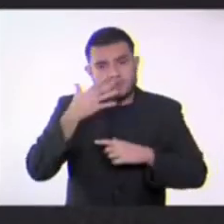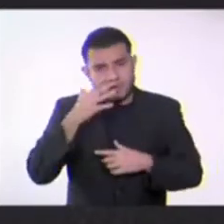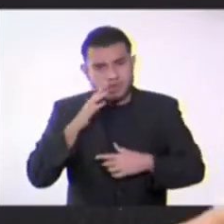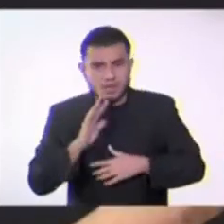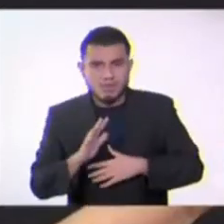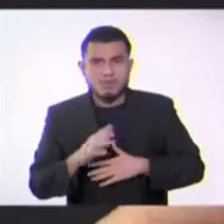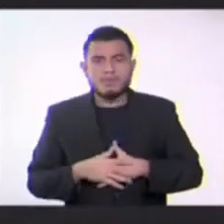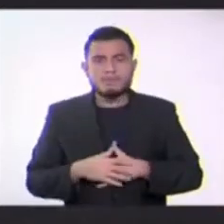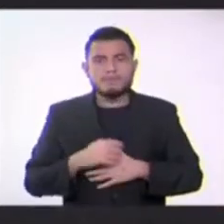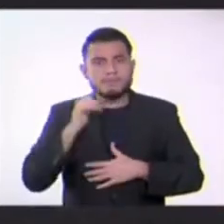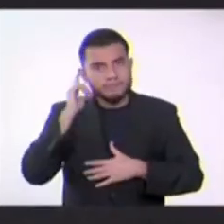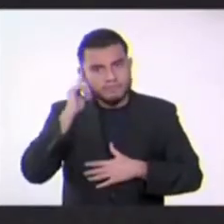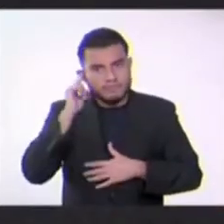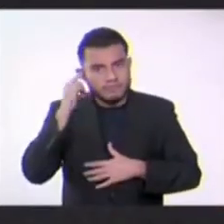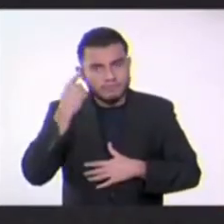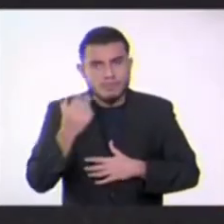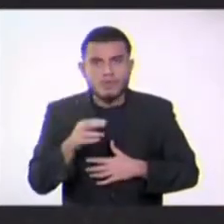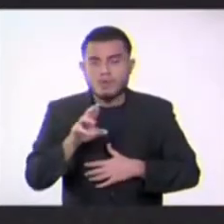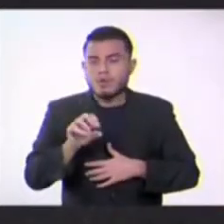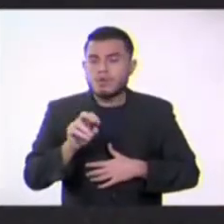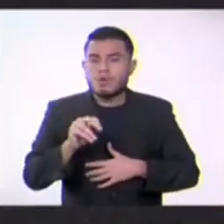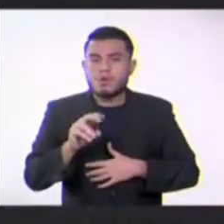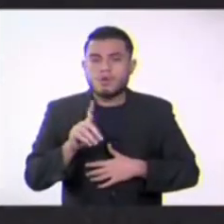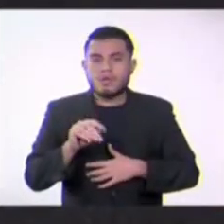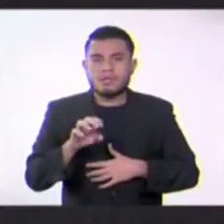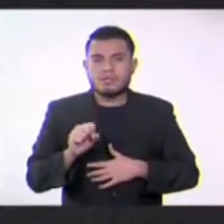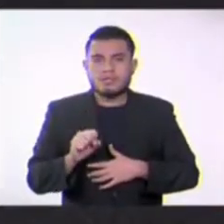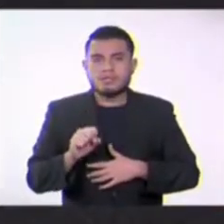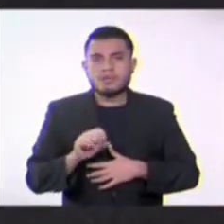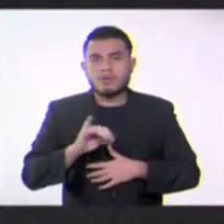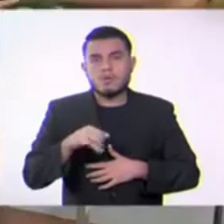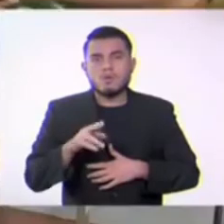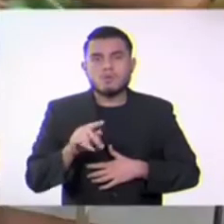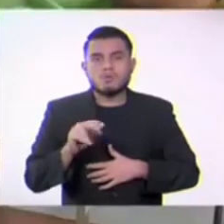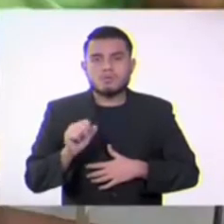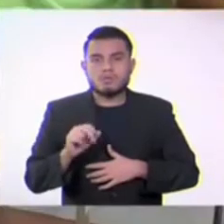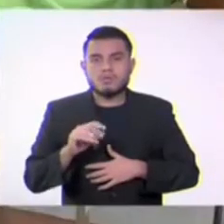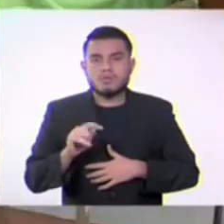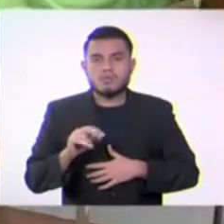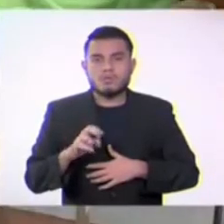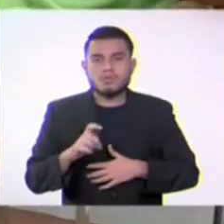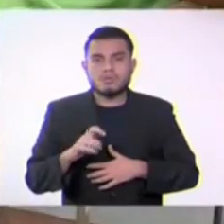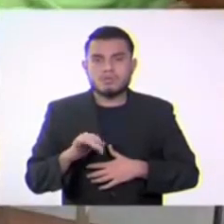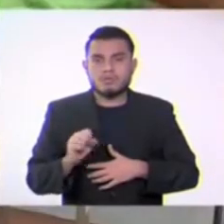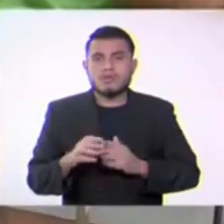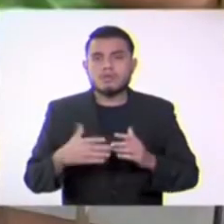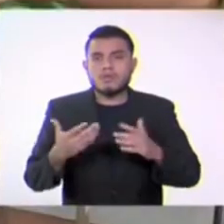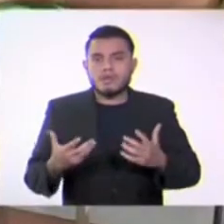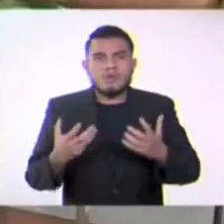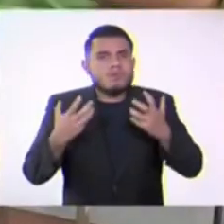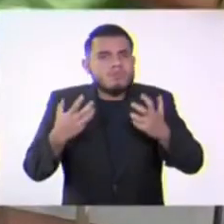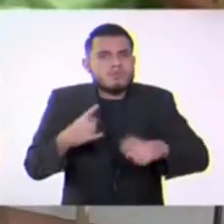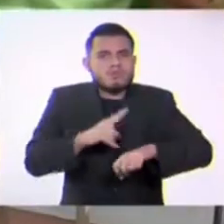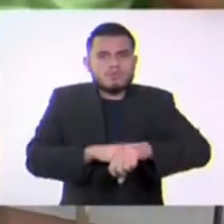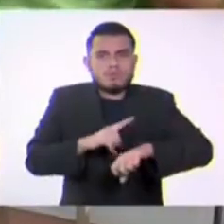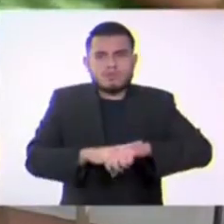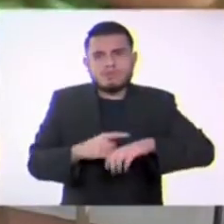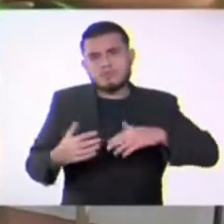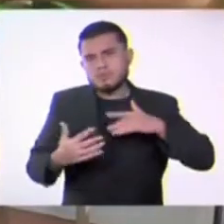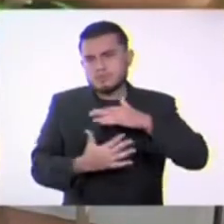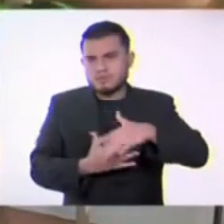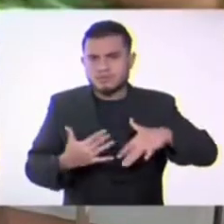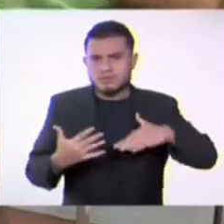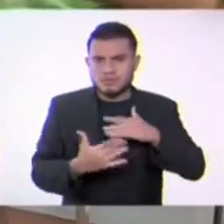conflicto ruandés, Hutus y Tutsis, ¿verdad? Que han convivido por tantísimo tiempo, unos